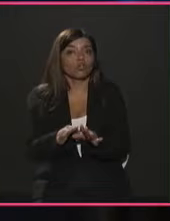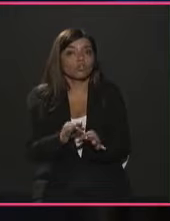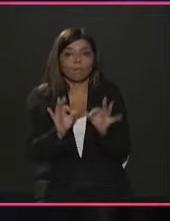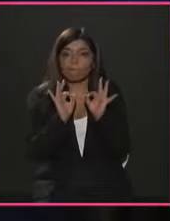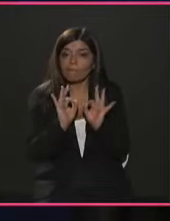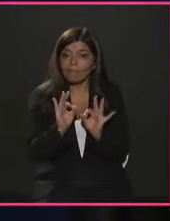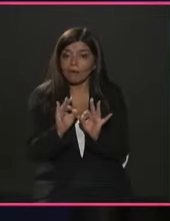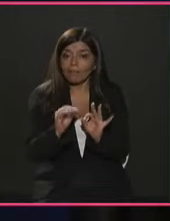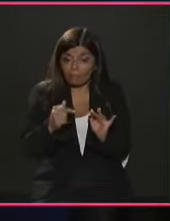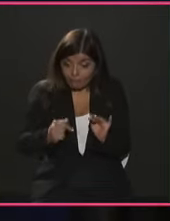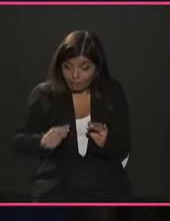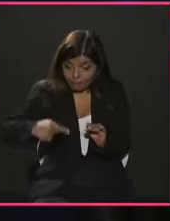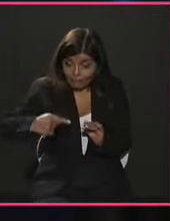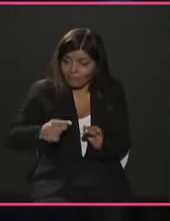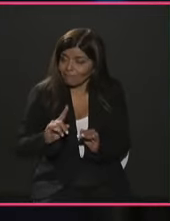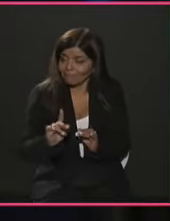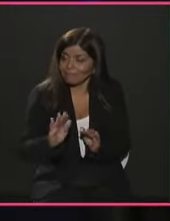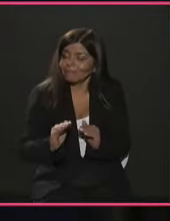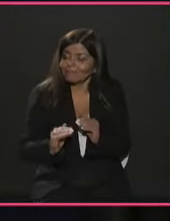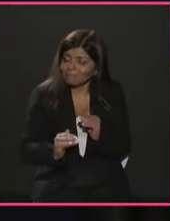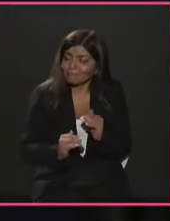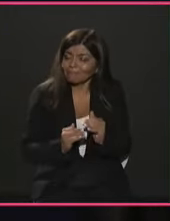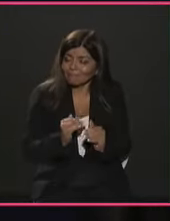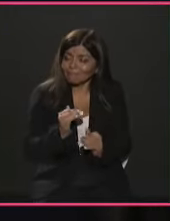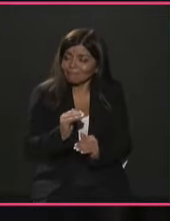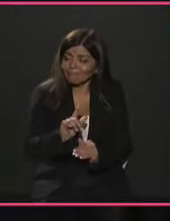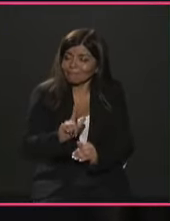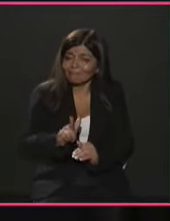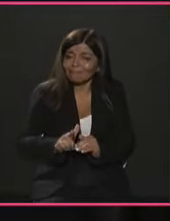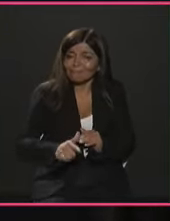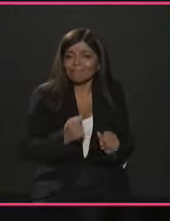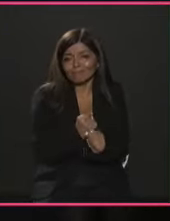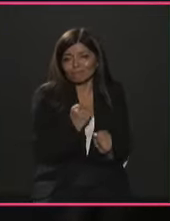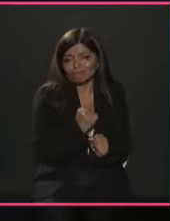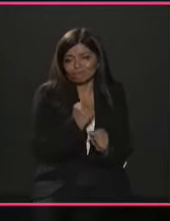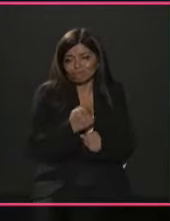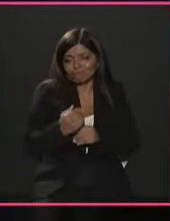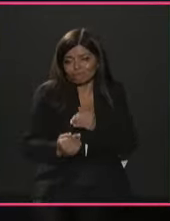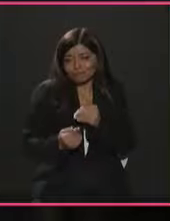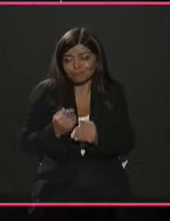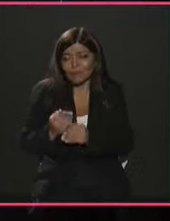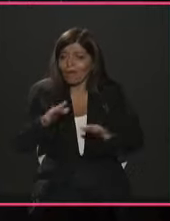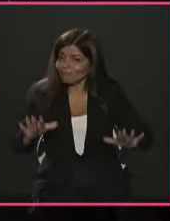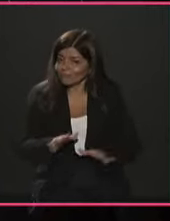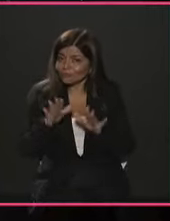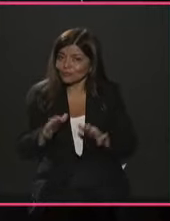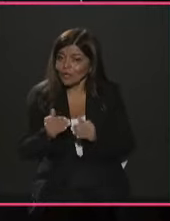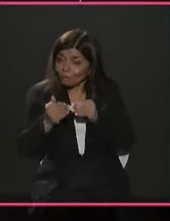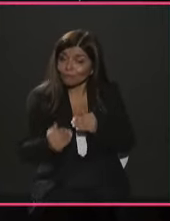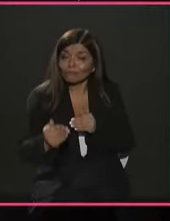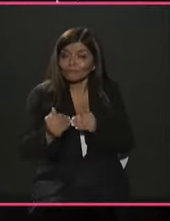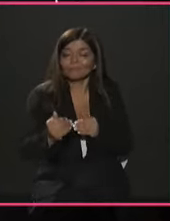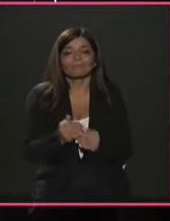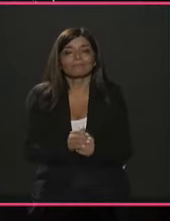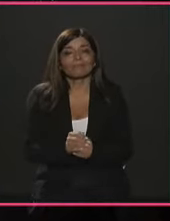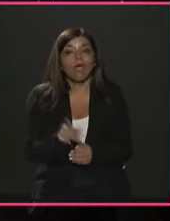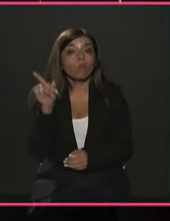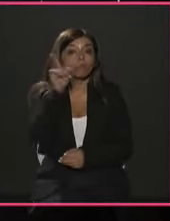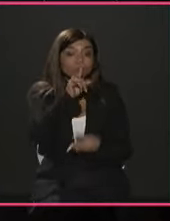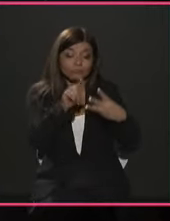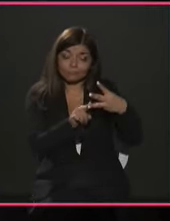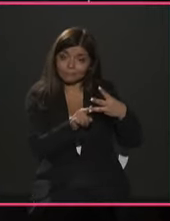de la noche a la mañana se construyen paso a paso con persistencia trabajo trabajo en hecho sosteniendo los esfuerzos en el tiempo Y por